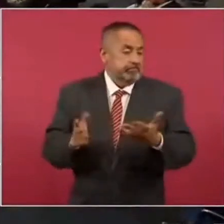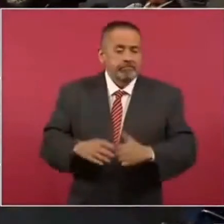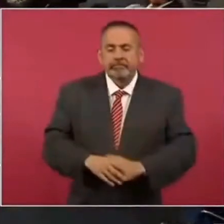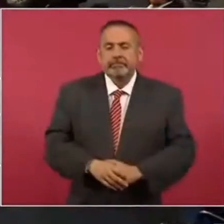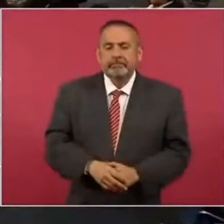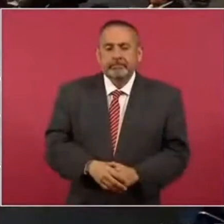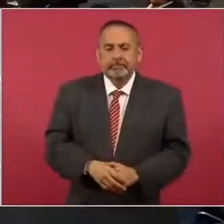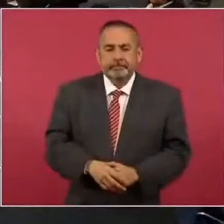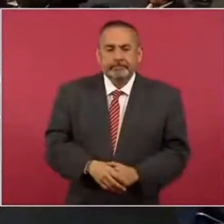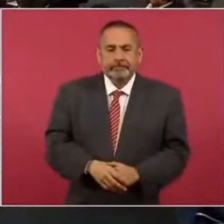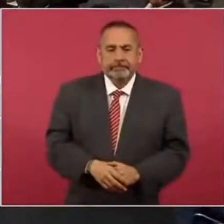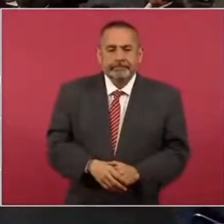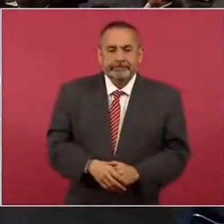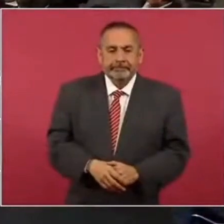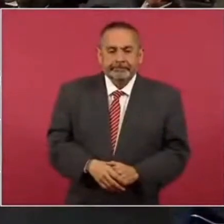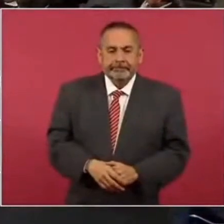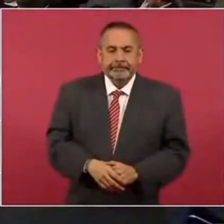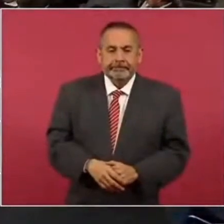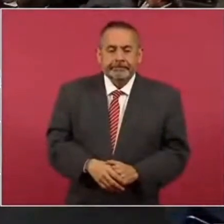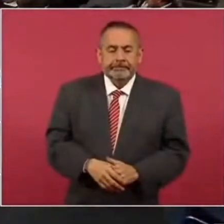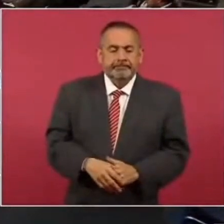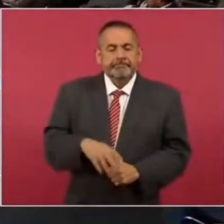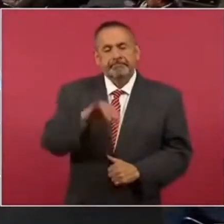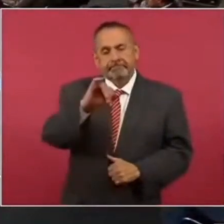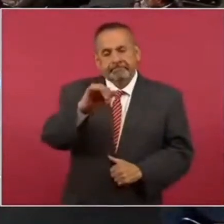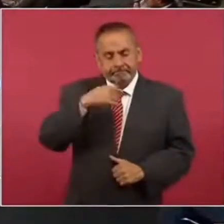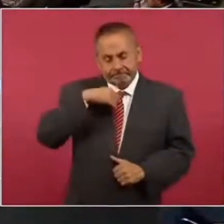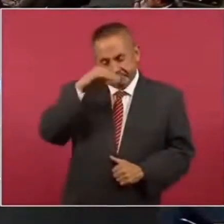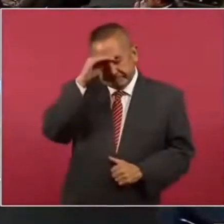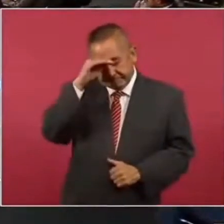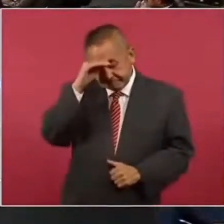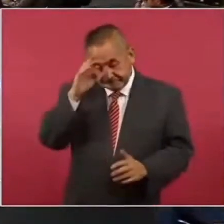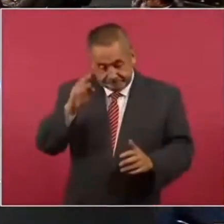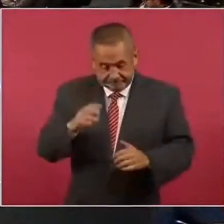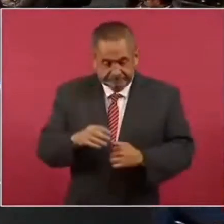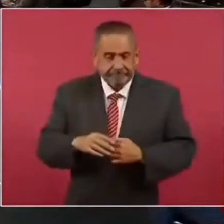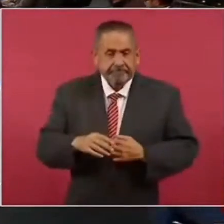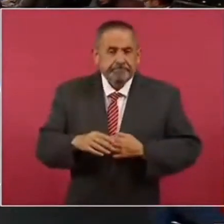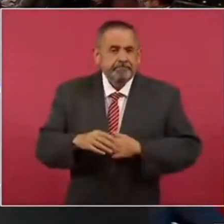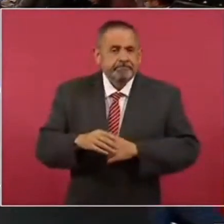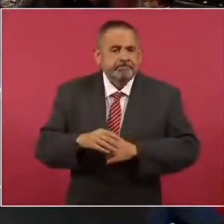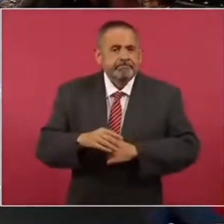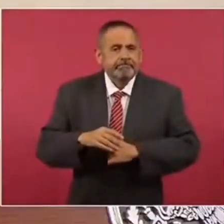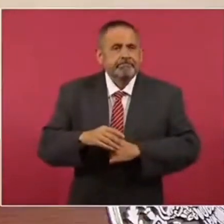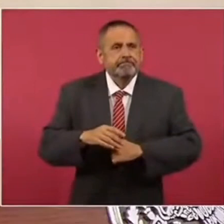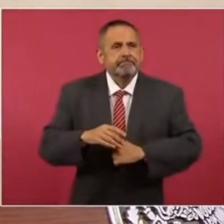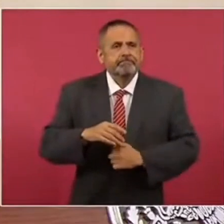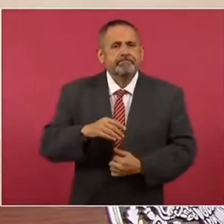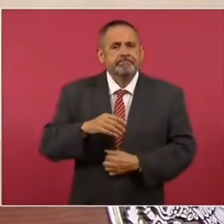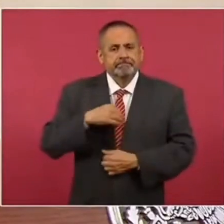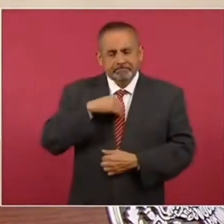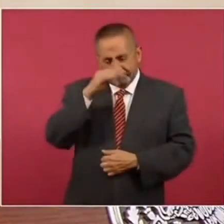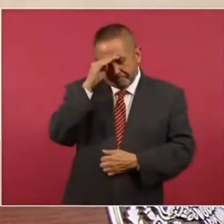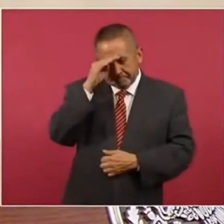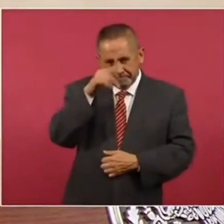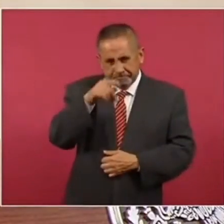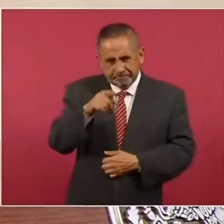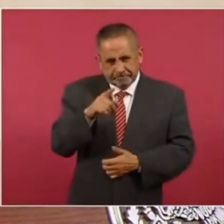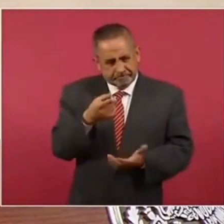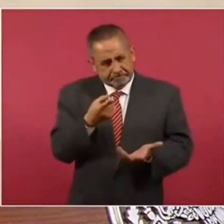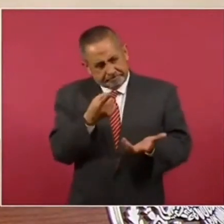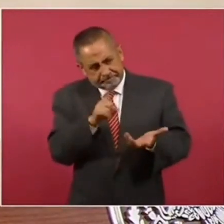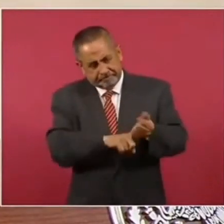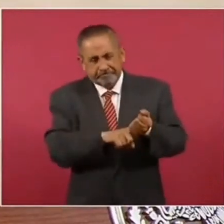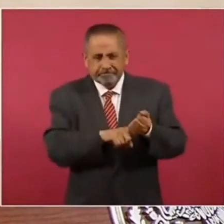presidente. Sí, yo pienso que hay que ir a lo